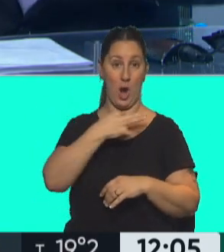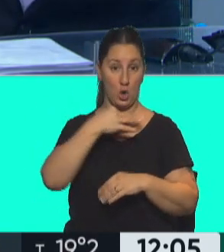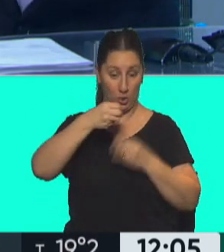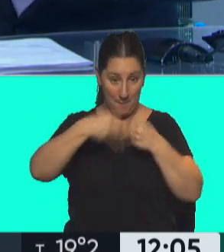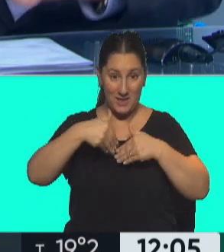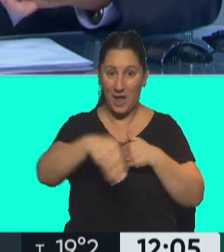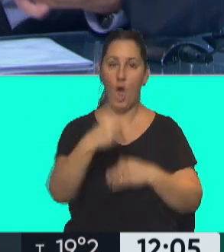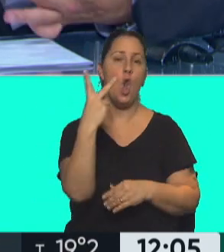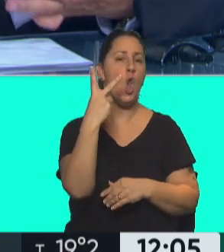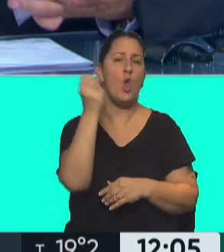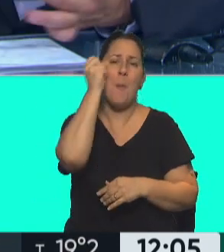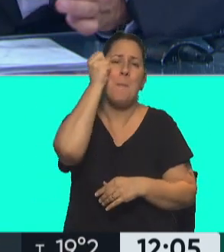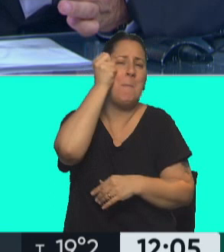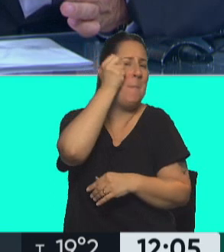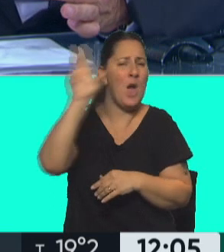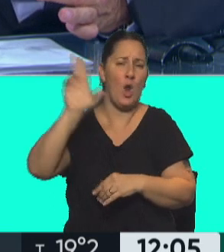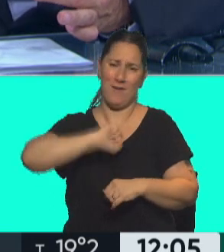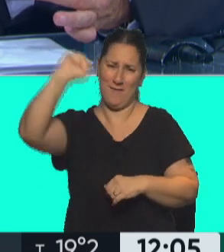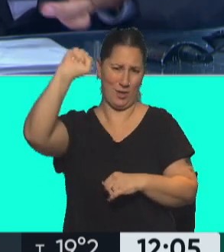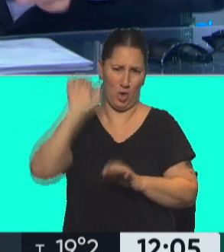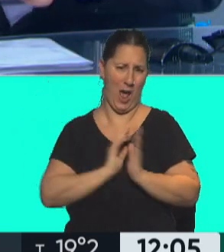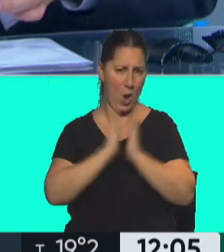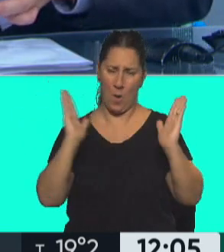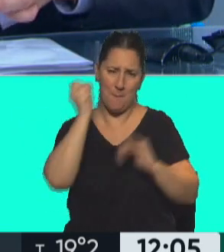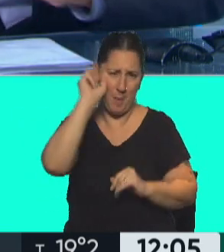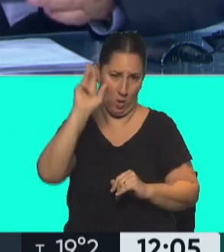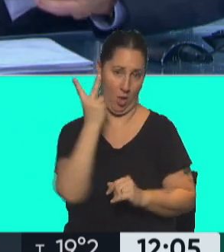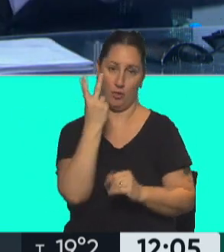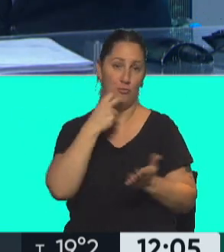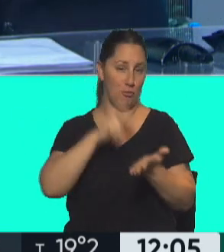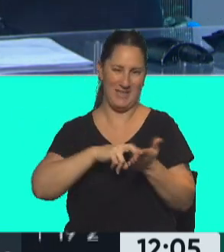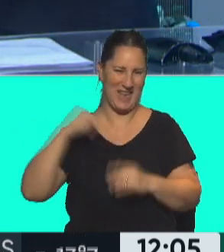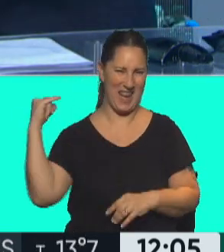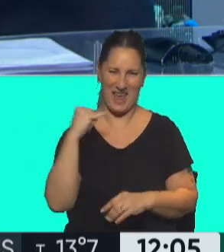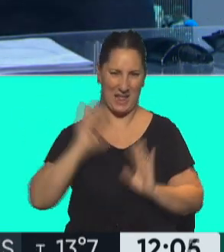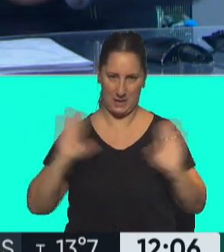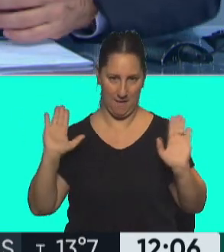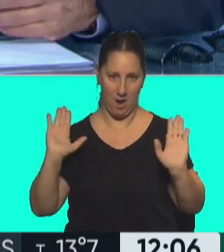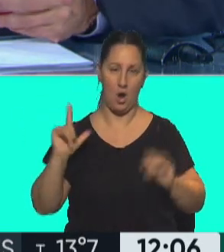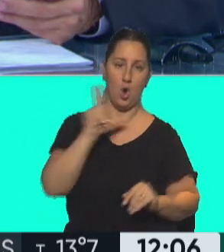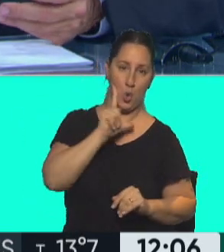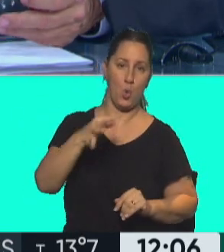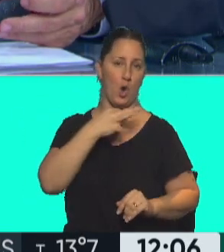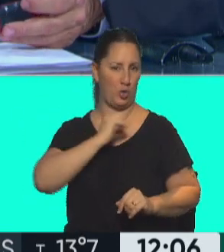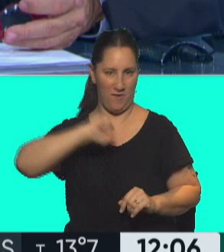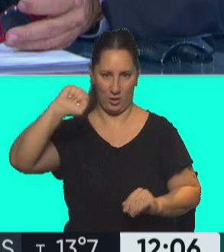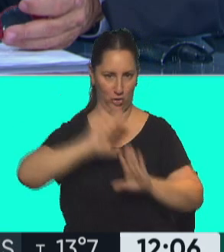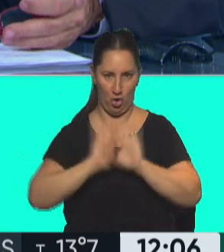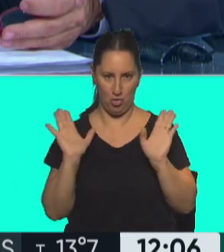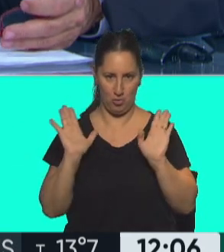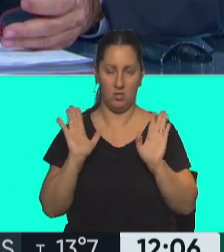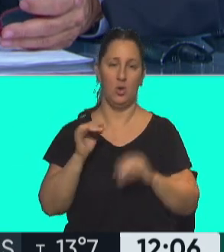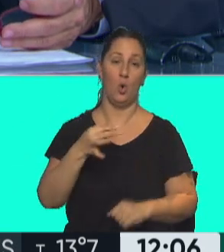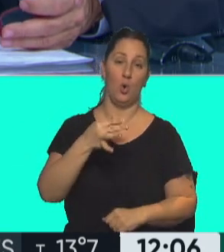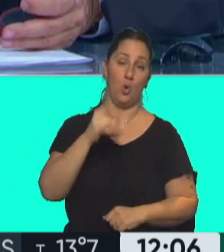los 2 peores meses en materia inflacionaria. Son las 2 peores noticias que vamos a tener. Que viene la inflación. Después, claro, mes de julio. Claro, de julio